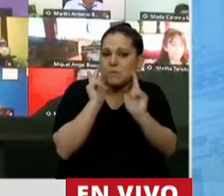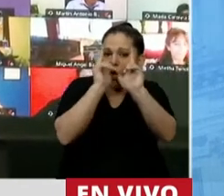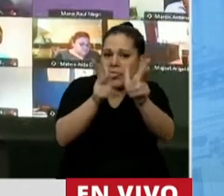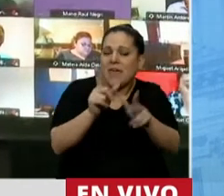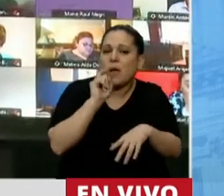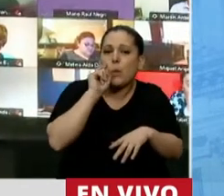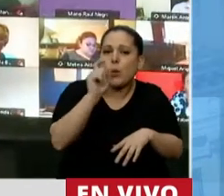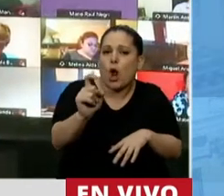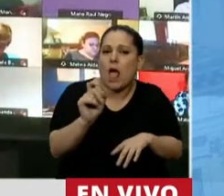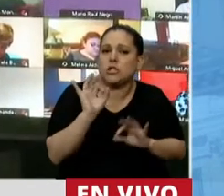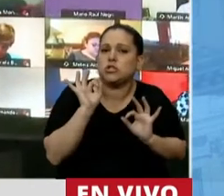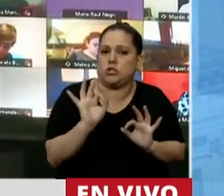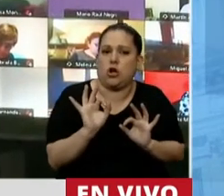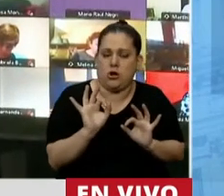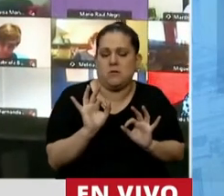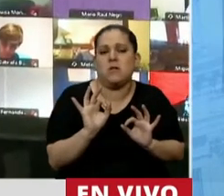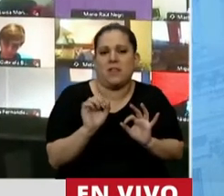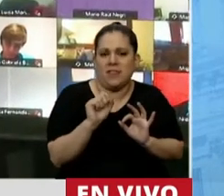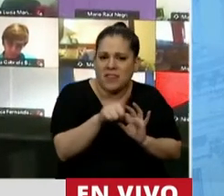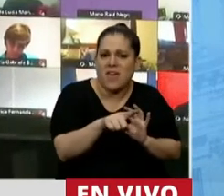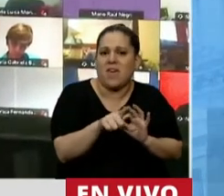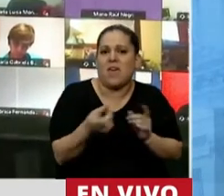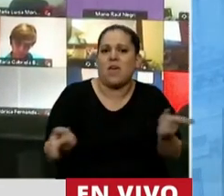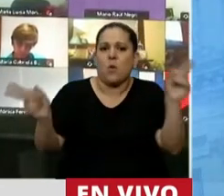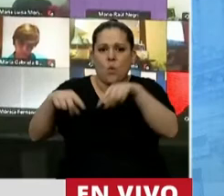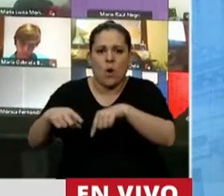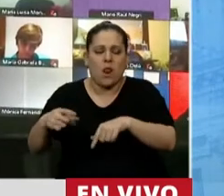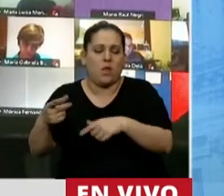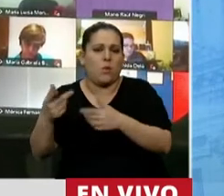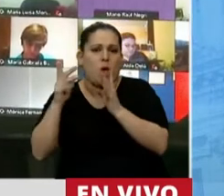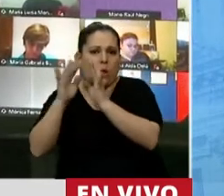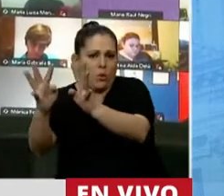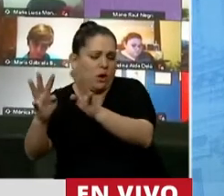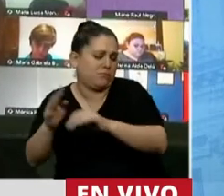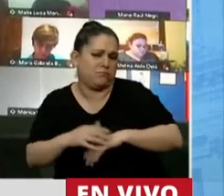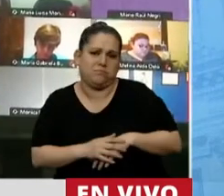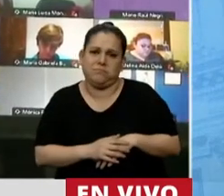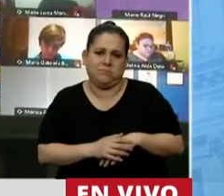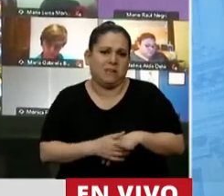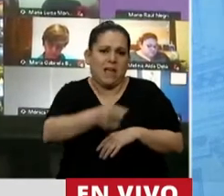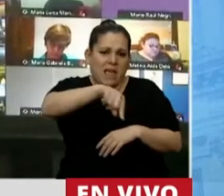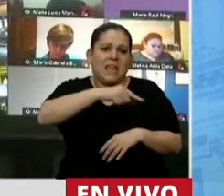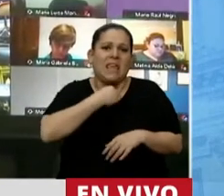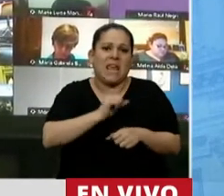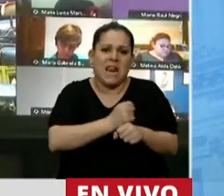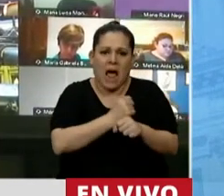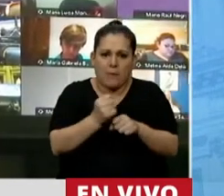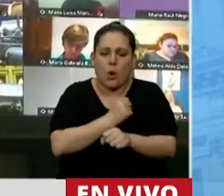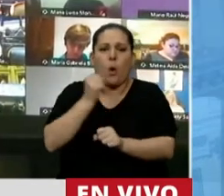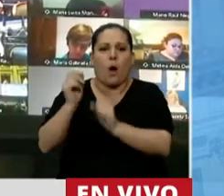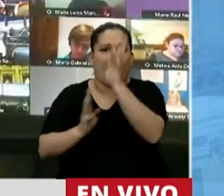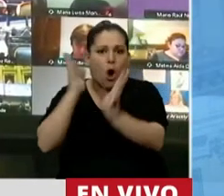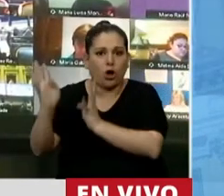una violación al principio de no regresividad en materia ambiental. Están aprobando una ley